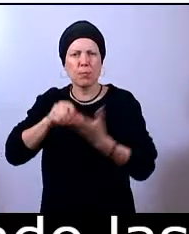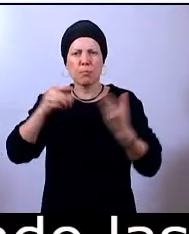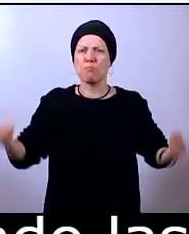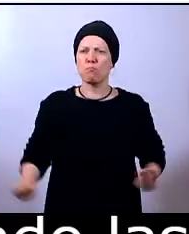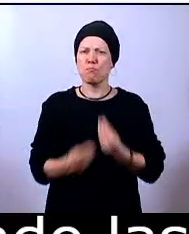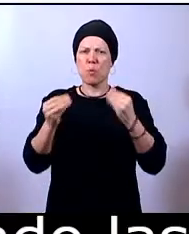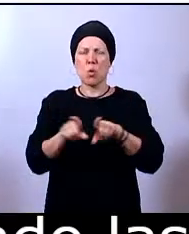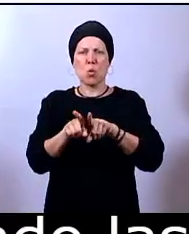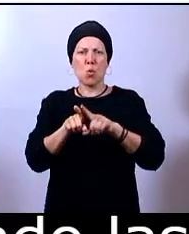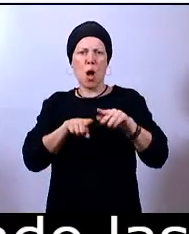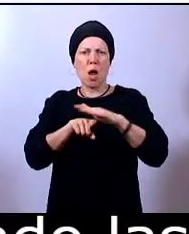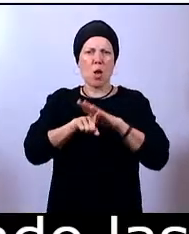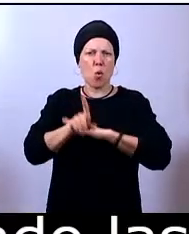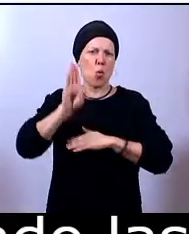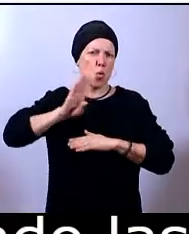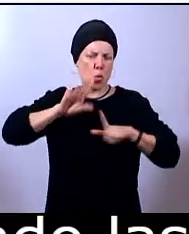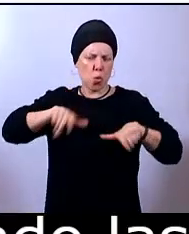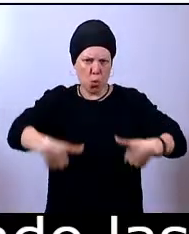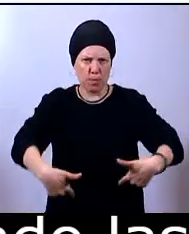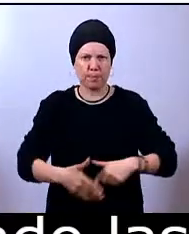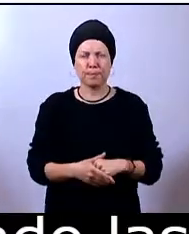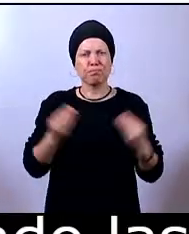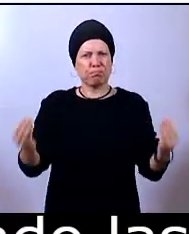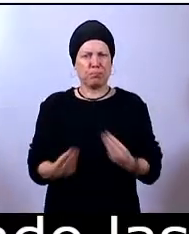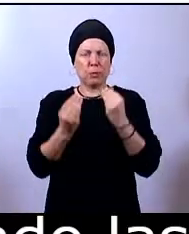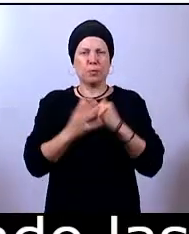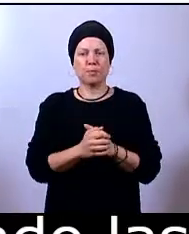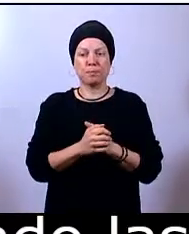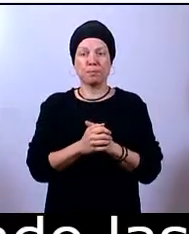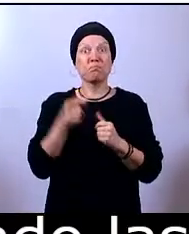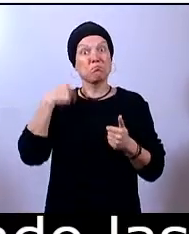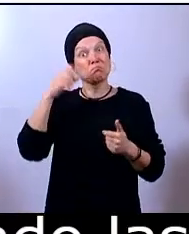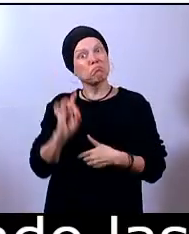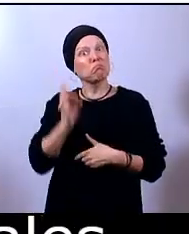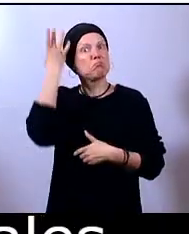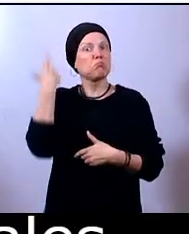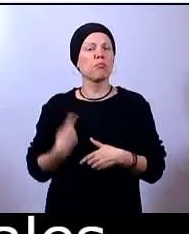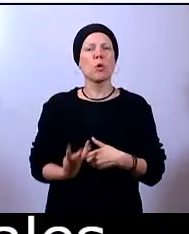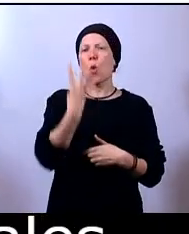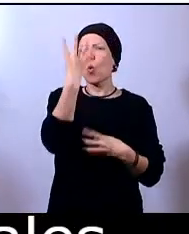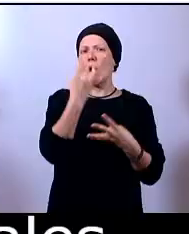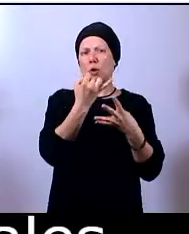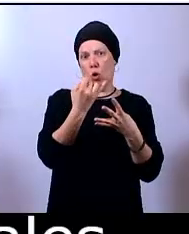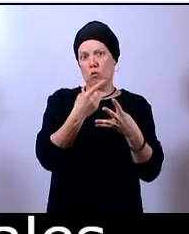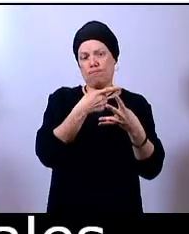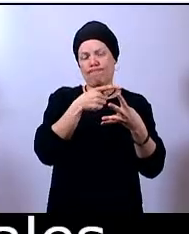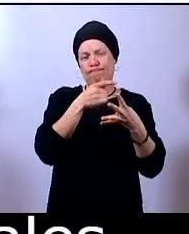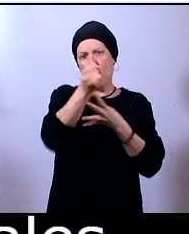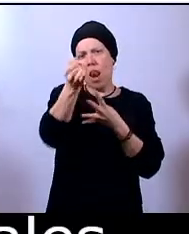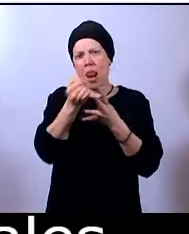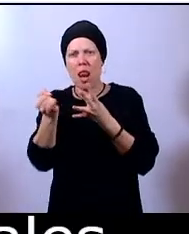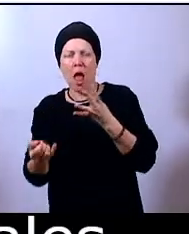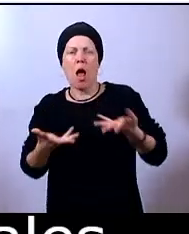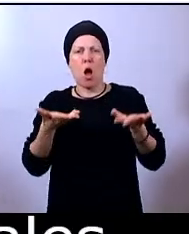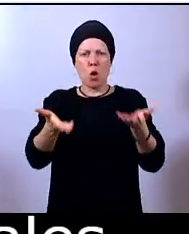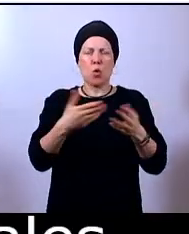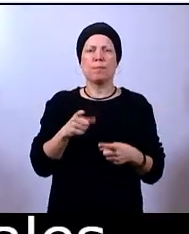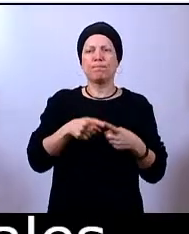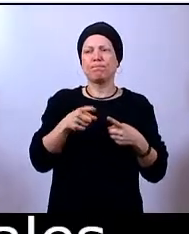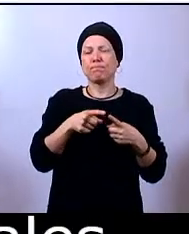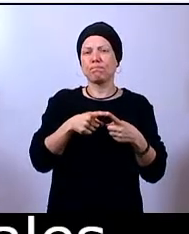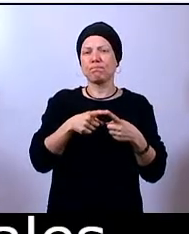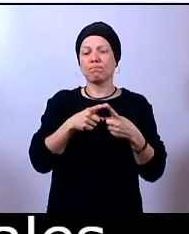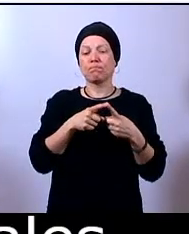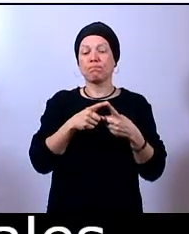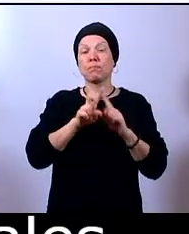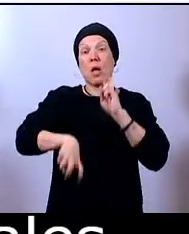gestión de los residuos municipales. Esta iniciativa comprende 4 líneas de ayudas que abarcan desde la recogida